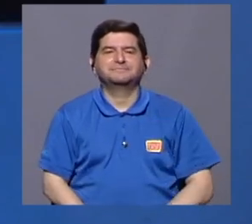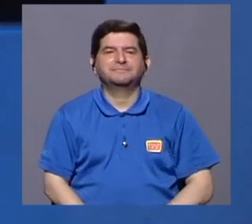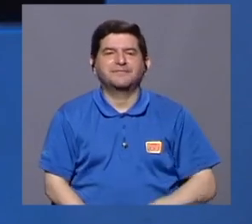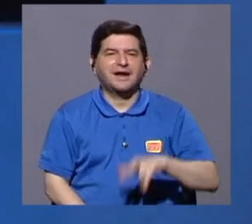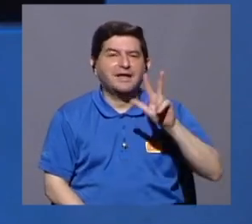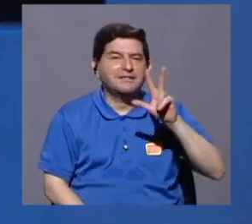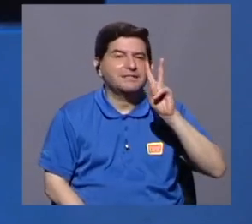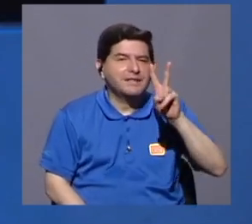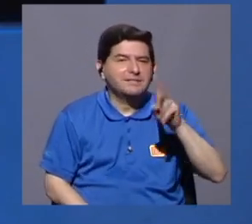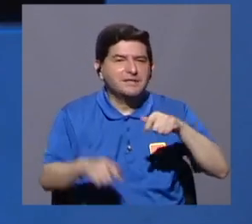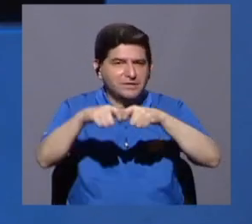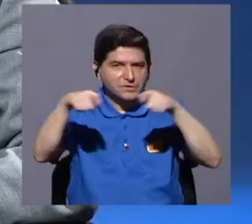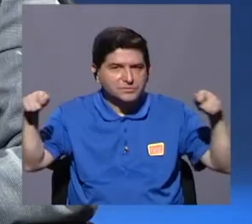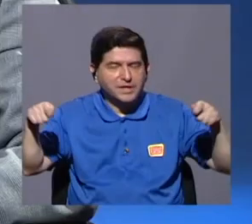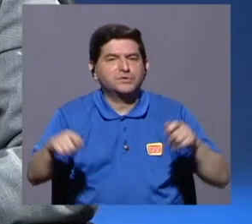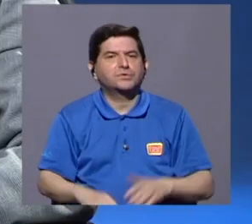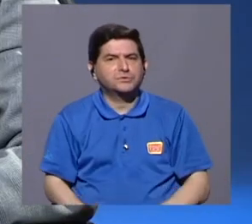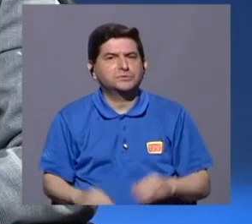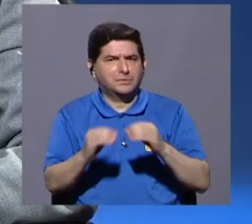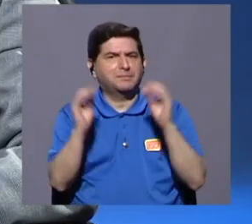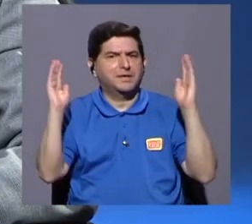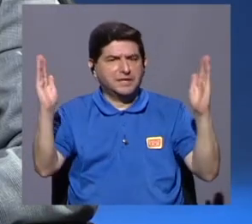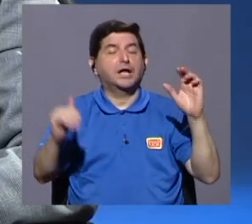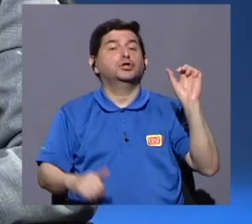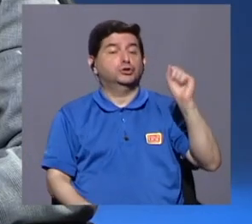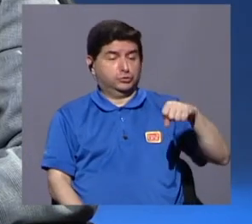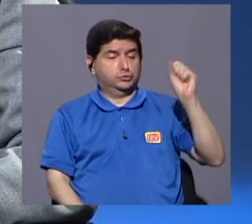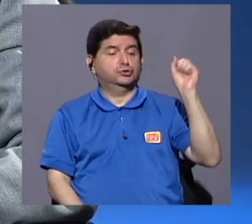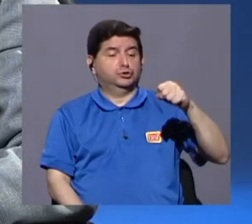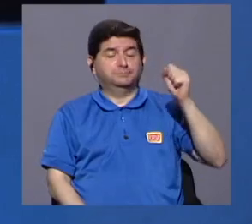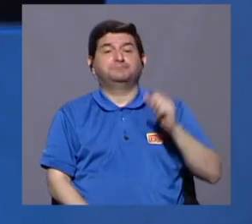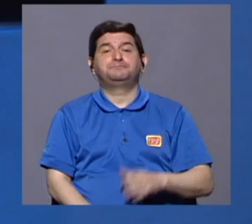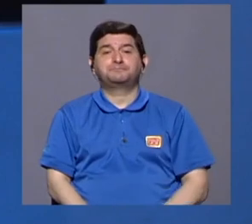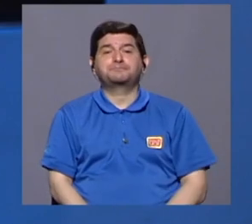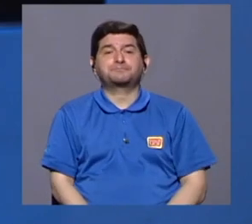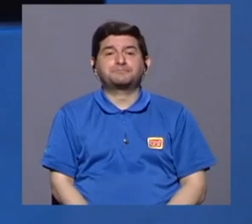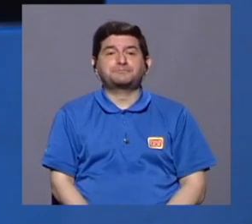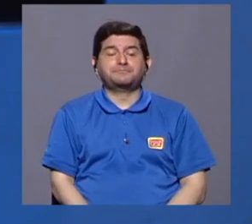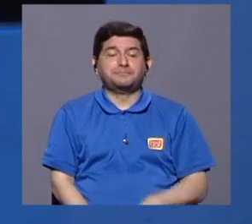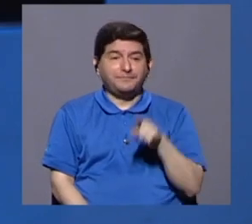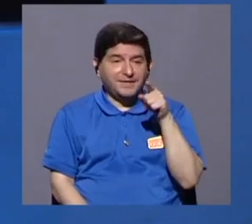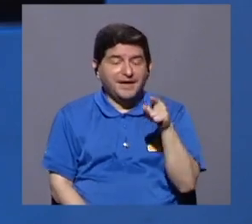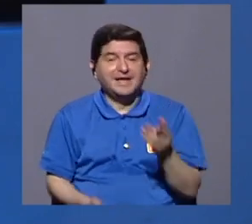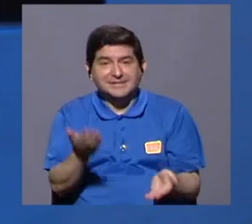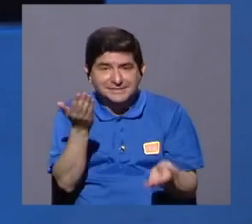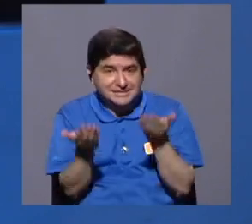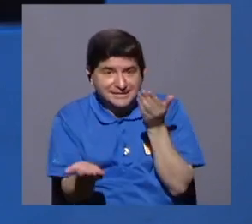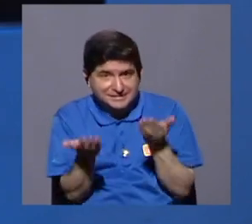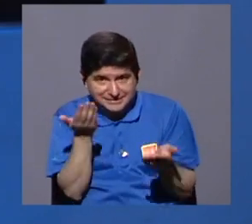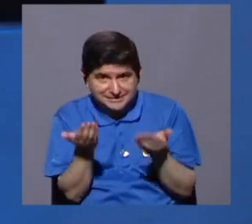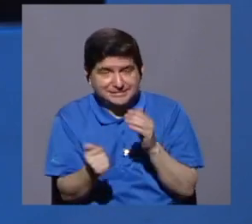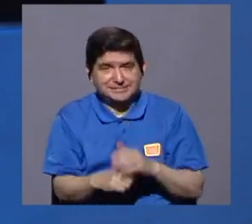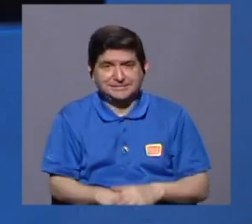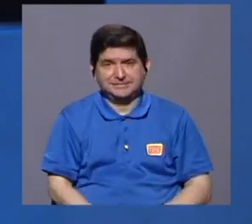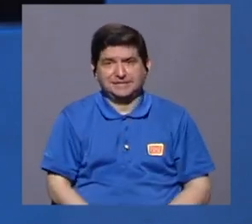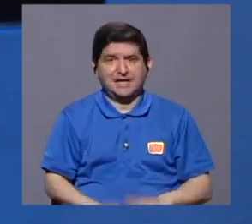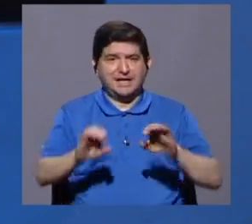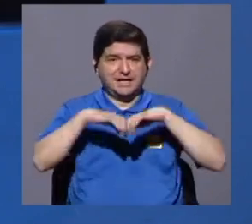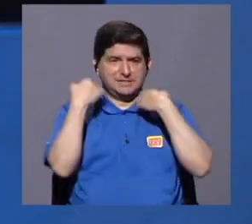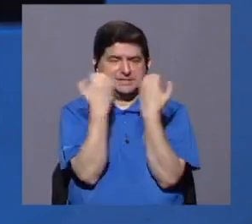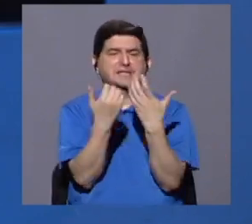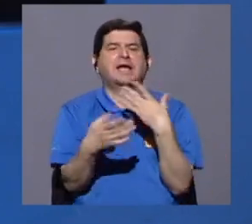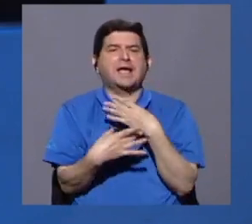entró entre 2 metros 32 mucho más grande claro entonces pues digamos que eso es como común equipo